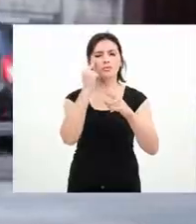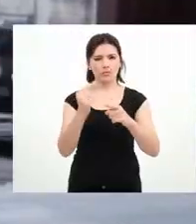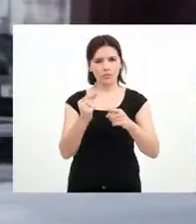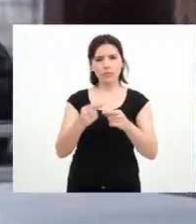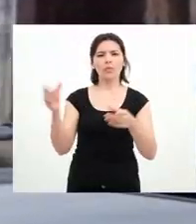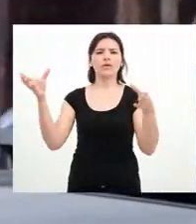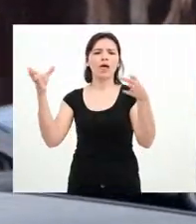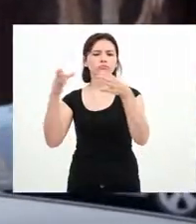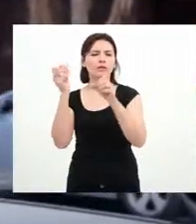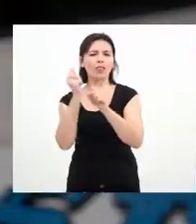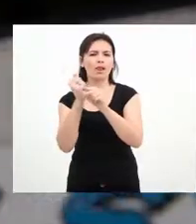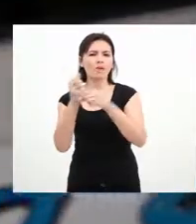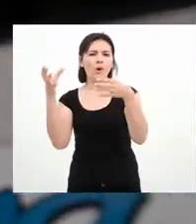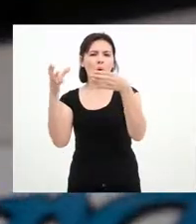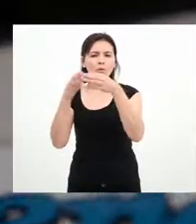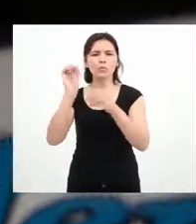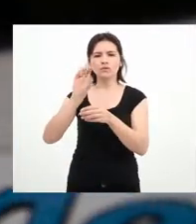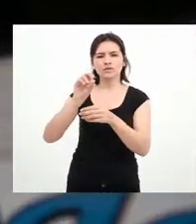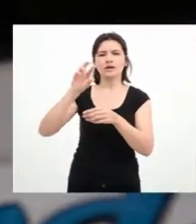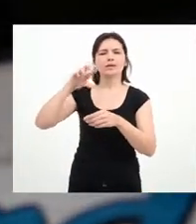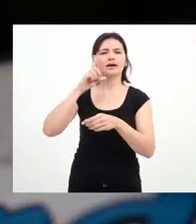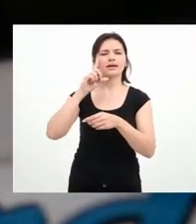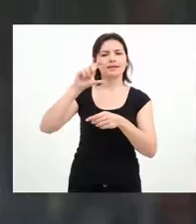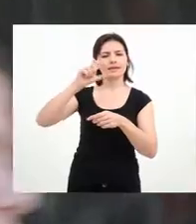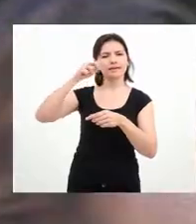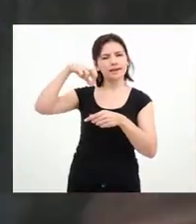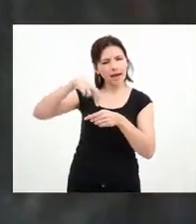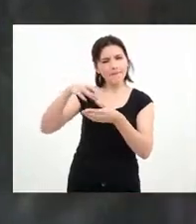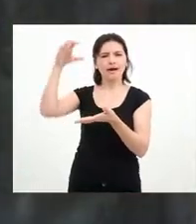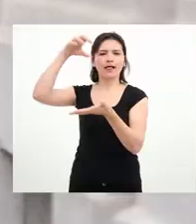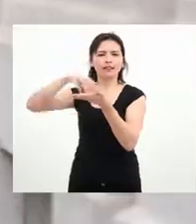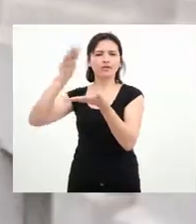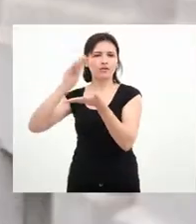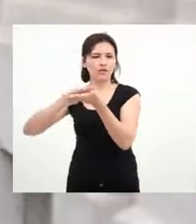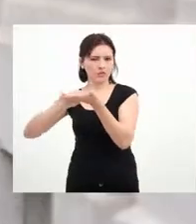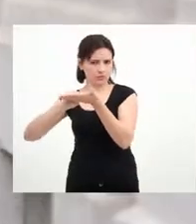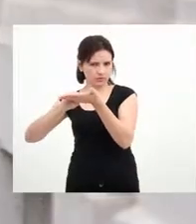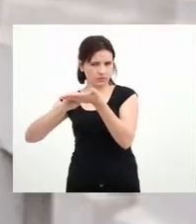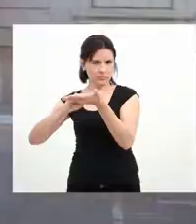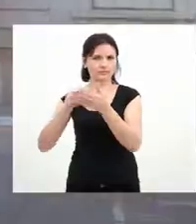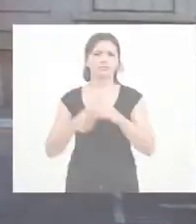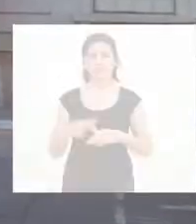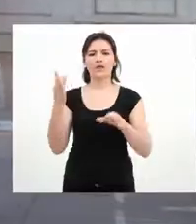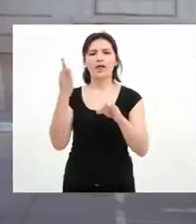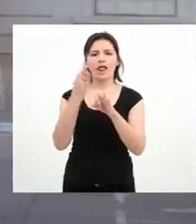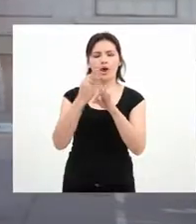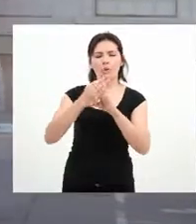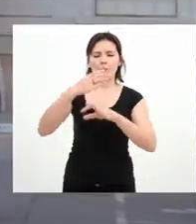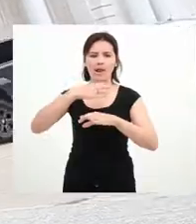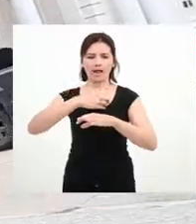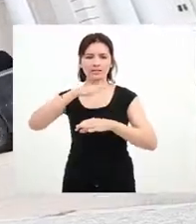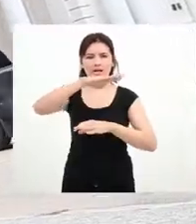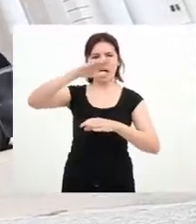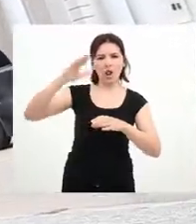Diputados por un Día es una iniciativa de la Cámara de Diputados de la provincia de Santa Fe, organizado por el Instituto de Capacitación